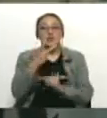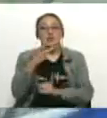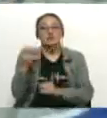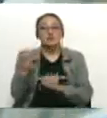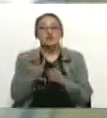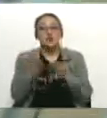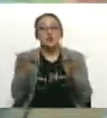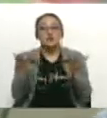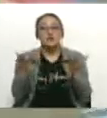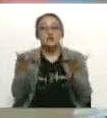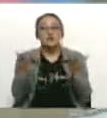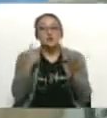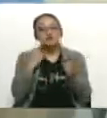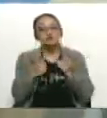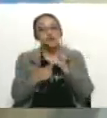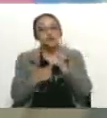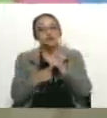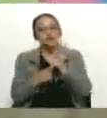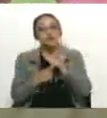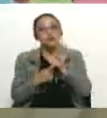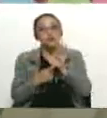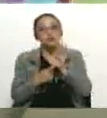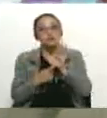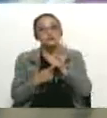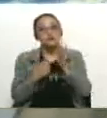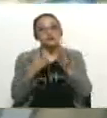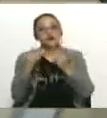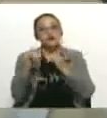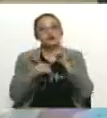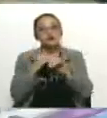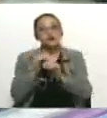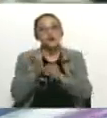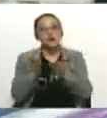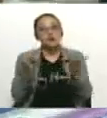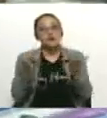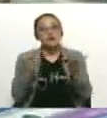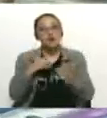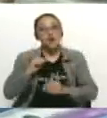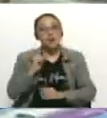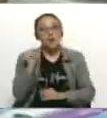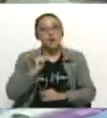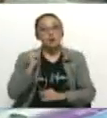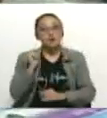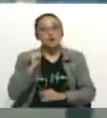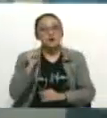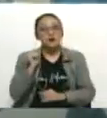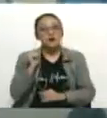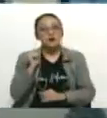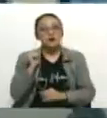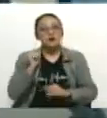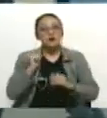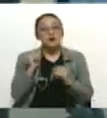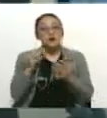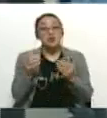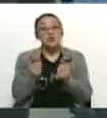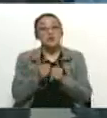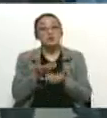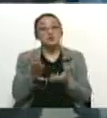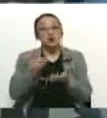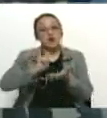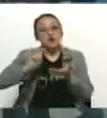venezolanos están siendo exhibidos también en esa Feria Internacional del Libro de Bogotá, lo cual significa, junto con la presencia de